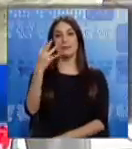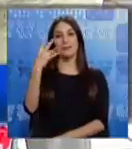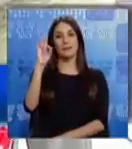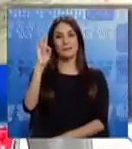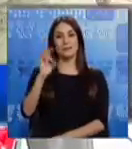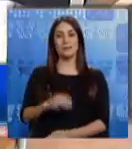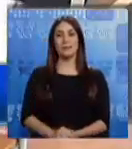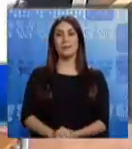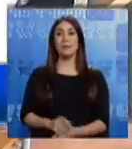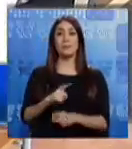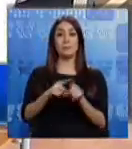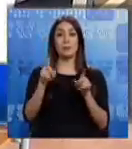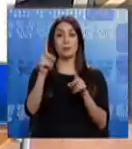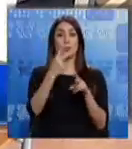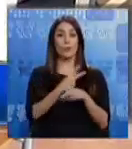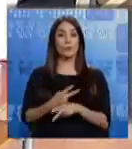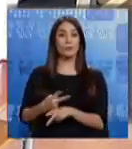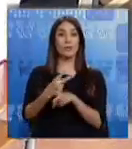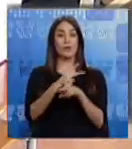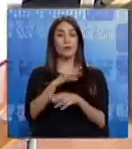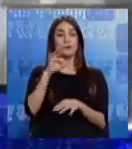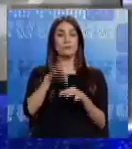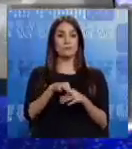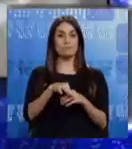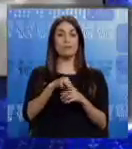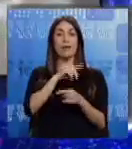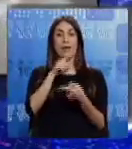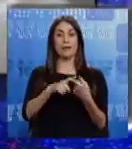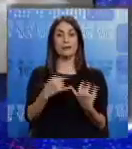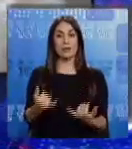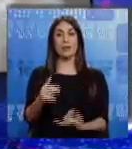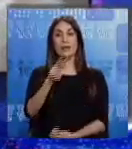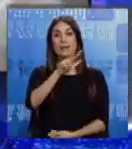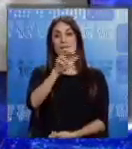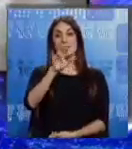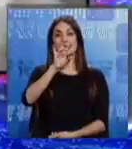2017. Según el Consejo Nacional Electoral, hasta el momento,